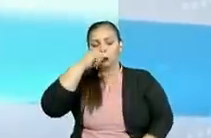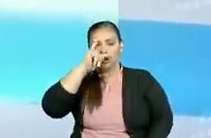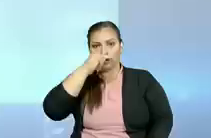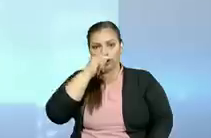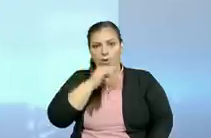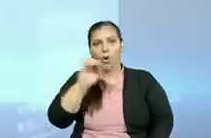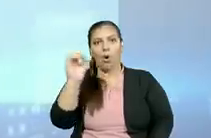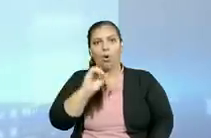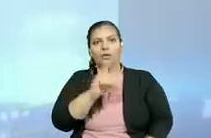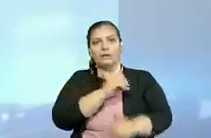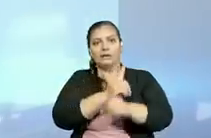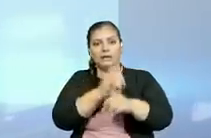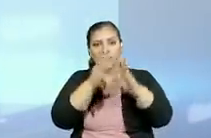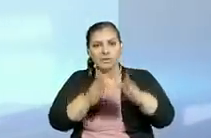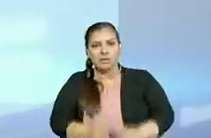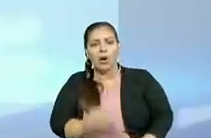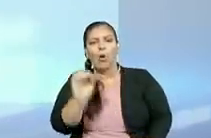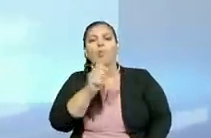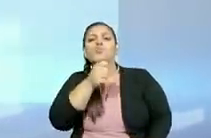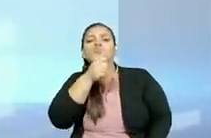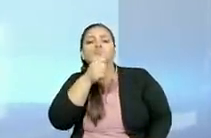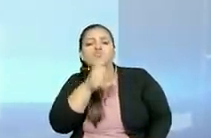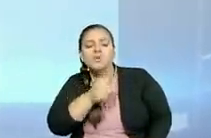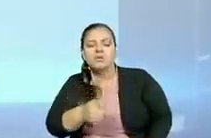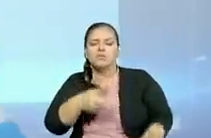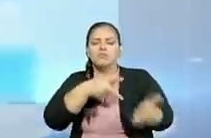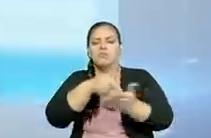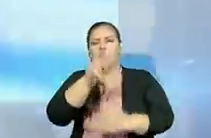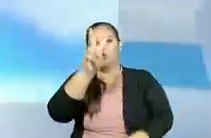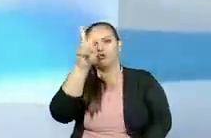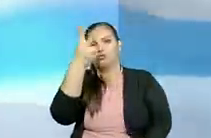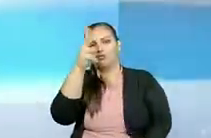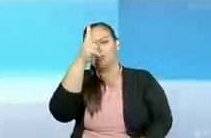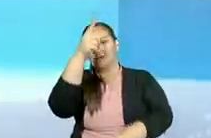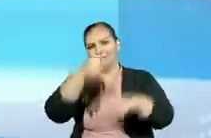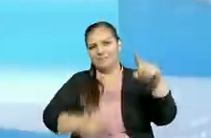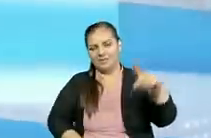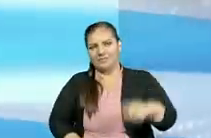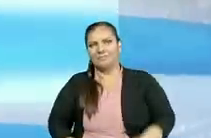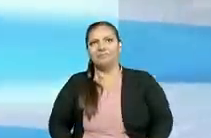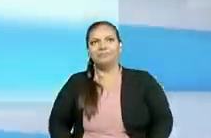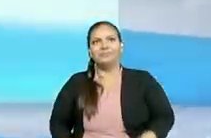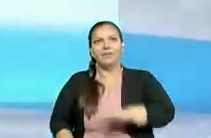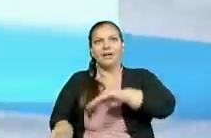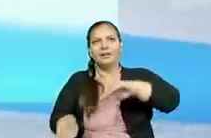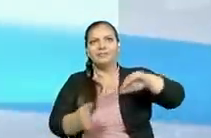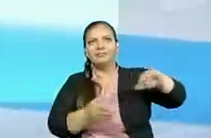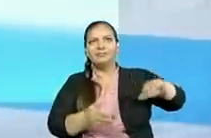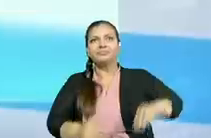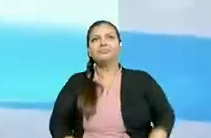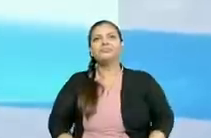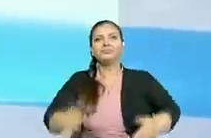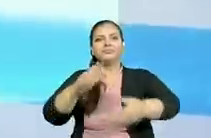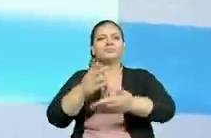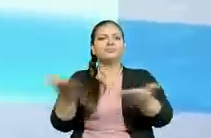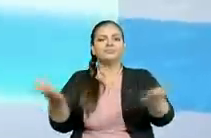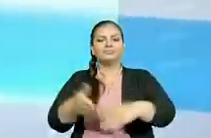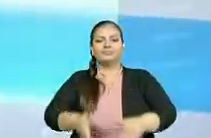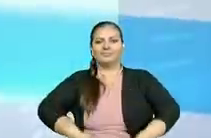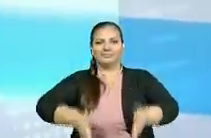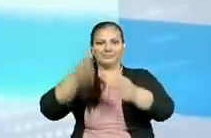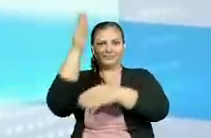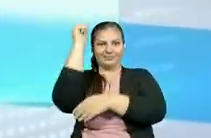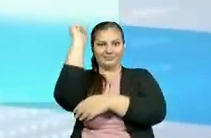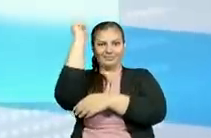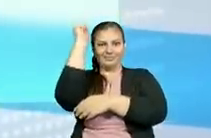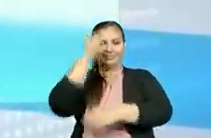edad, $2.50. Y ese mismo día, a las 7 de la noche en la Avenida Simón Bolívar y Avenida 9 de Octubre, el